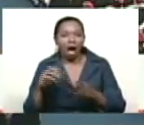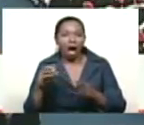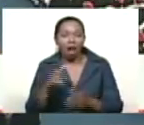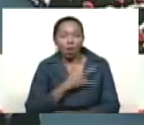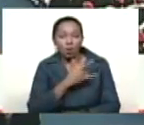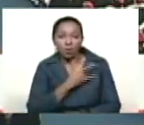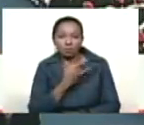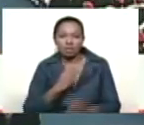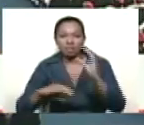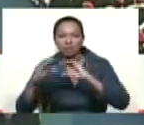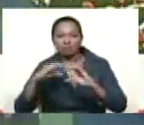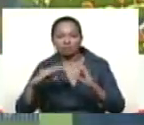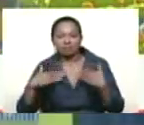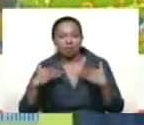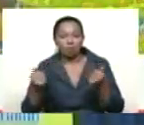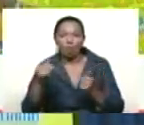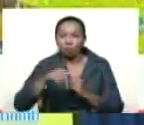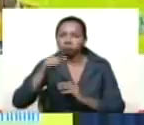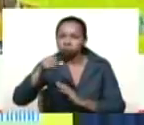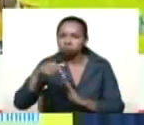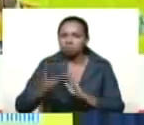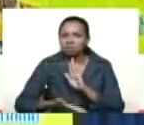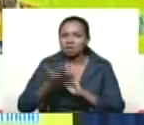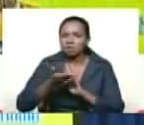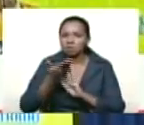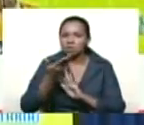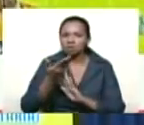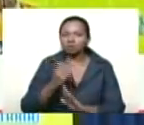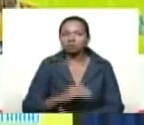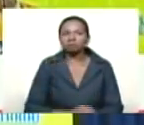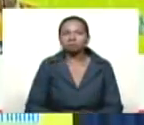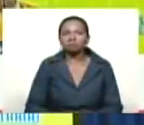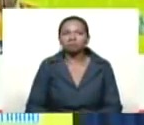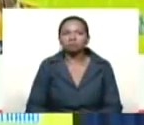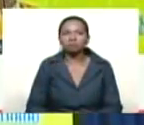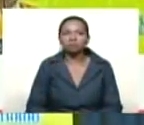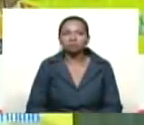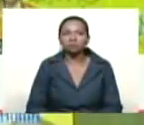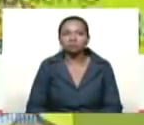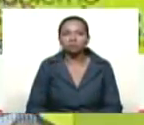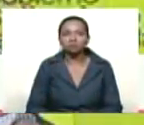Hoy también algo muy importante, que hay que incrementar, compañero